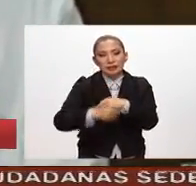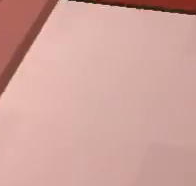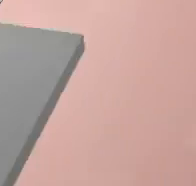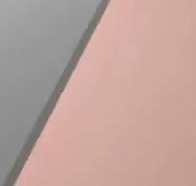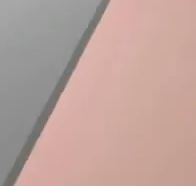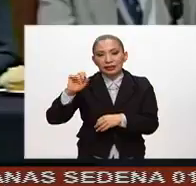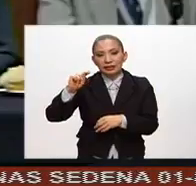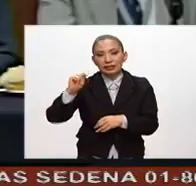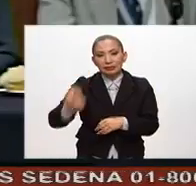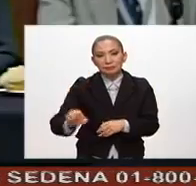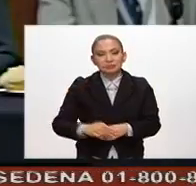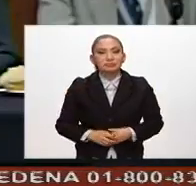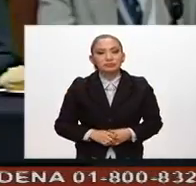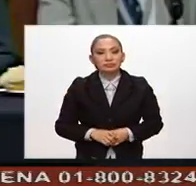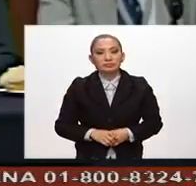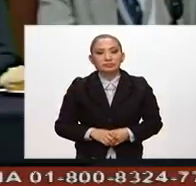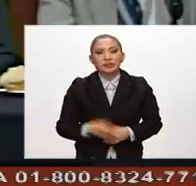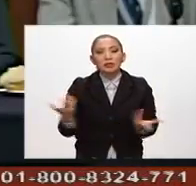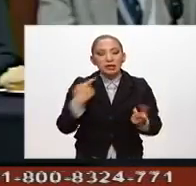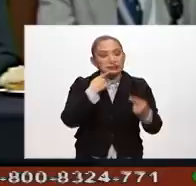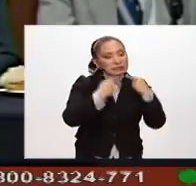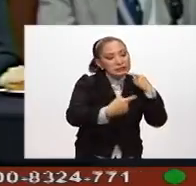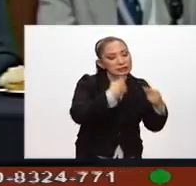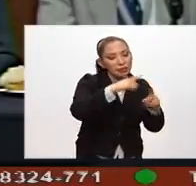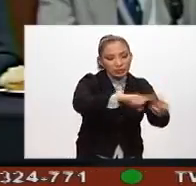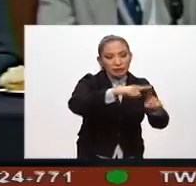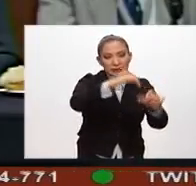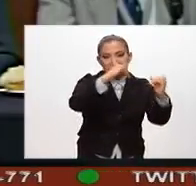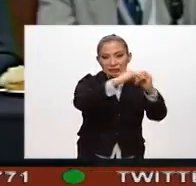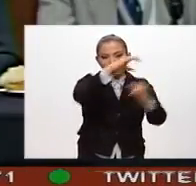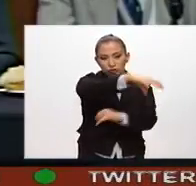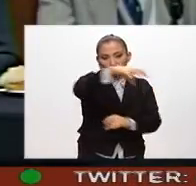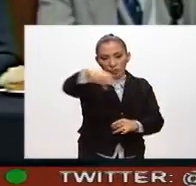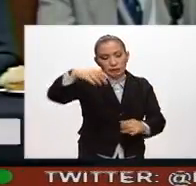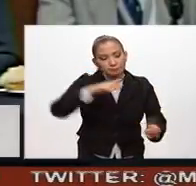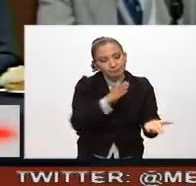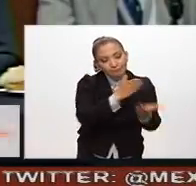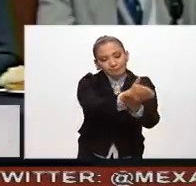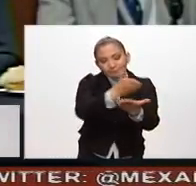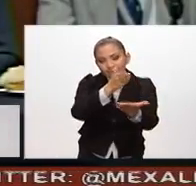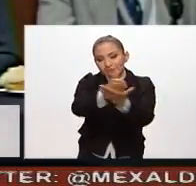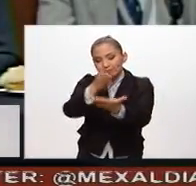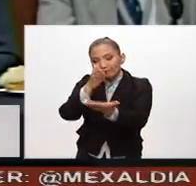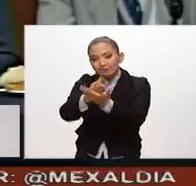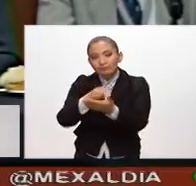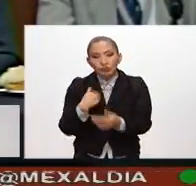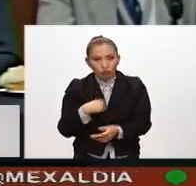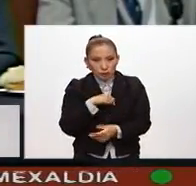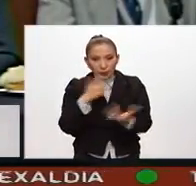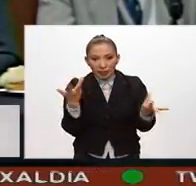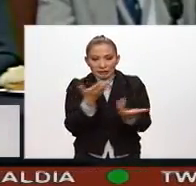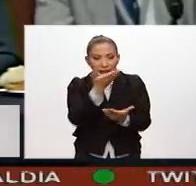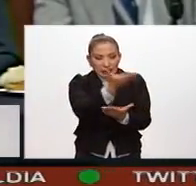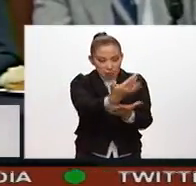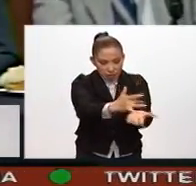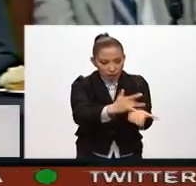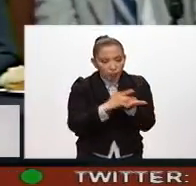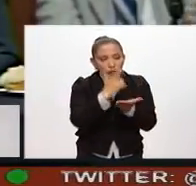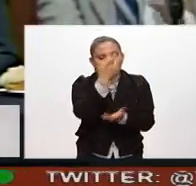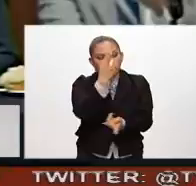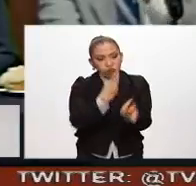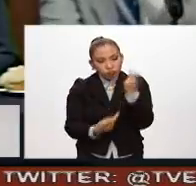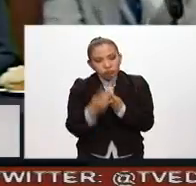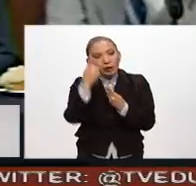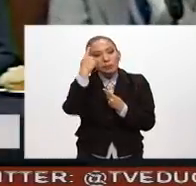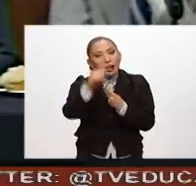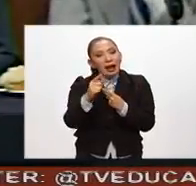afectadas. Vamos a hacer gestiones con distintas dependencias. Vamos a solicitar financiamiento a